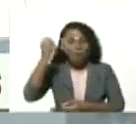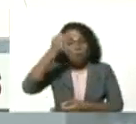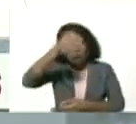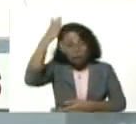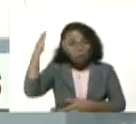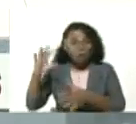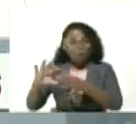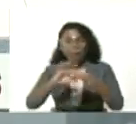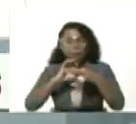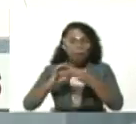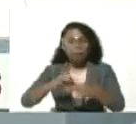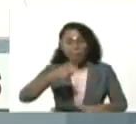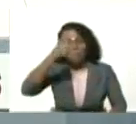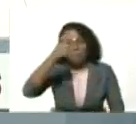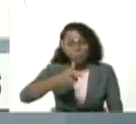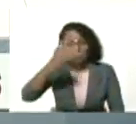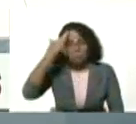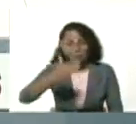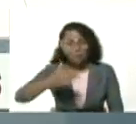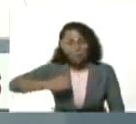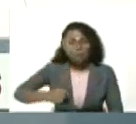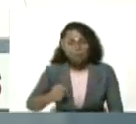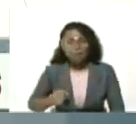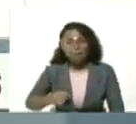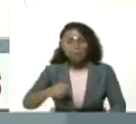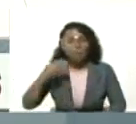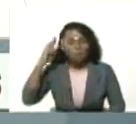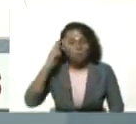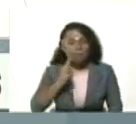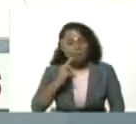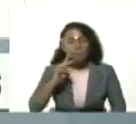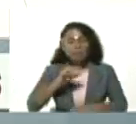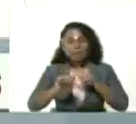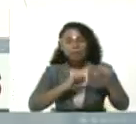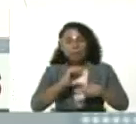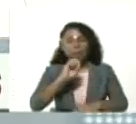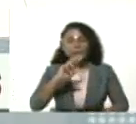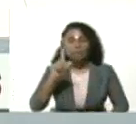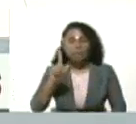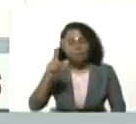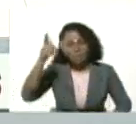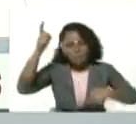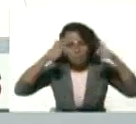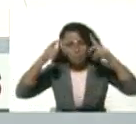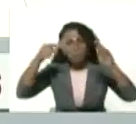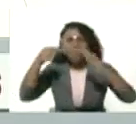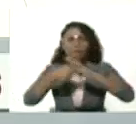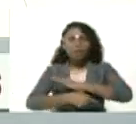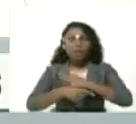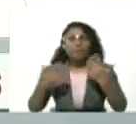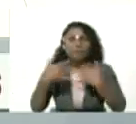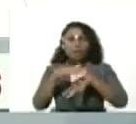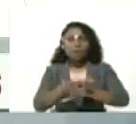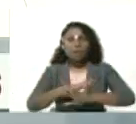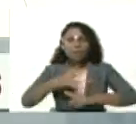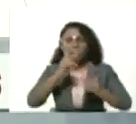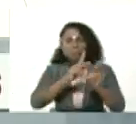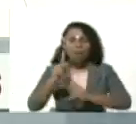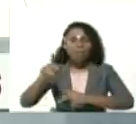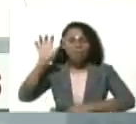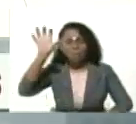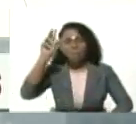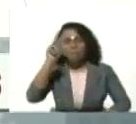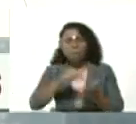unión cívico-militar policial, del bolivarianismo del siglo XXI, del chavismo profundo integral, del Plan de la